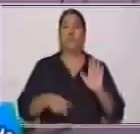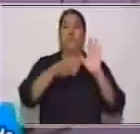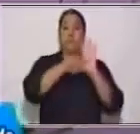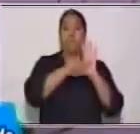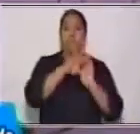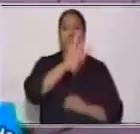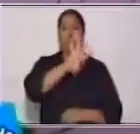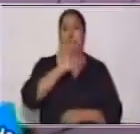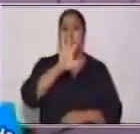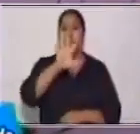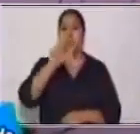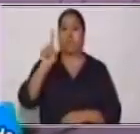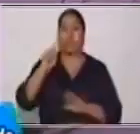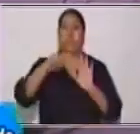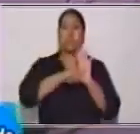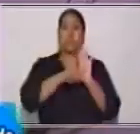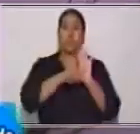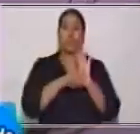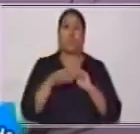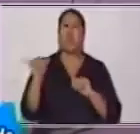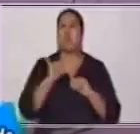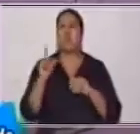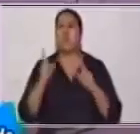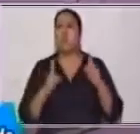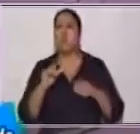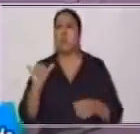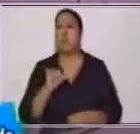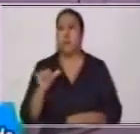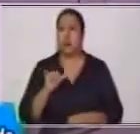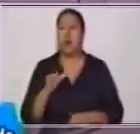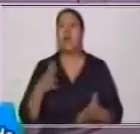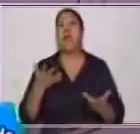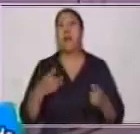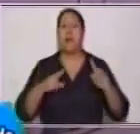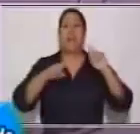451 negativos, x va a ser igual a menos